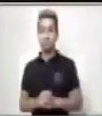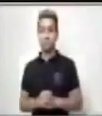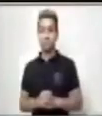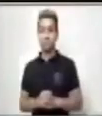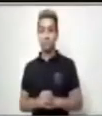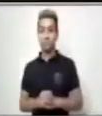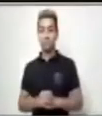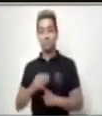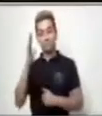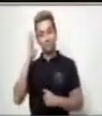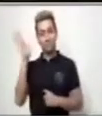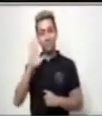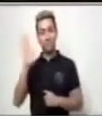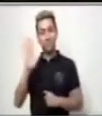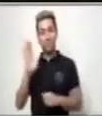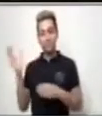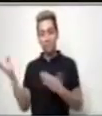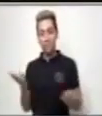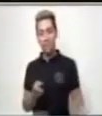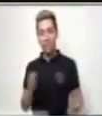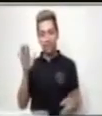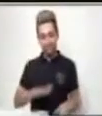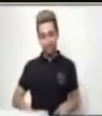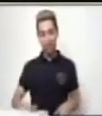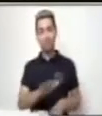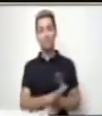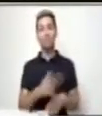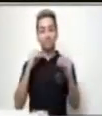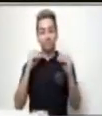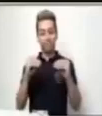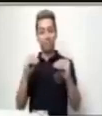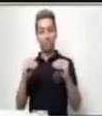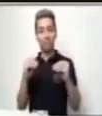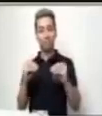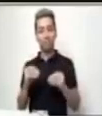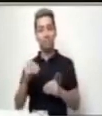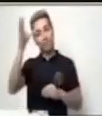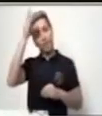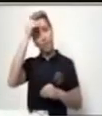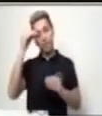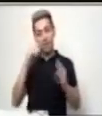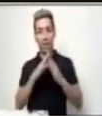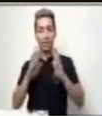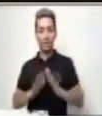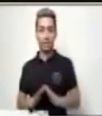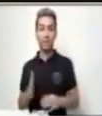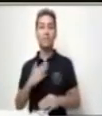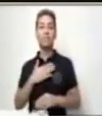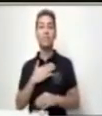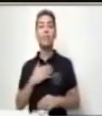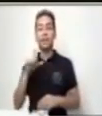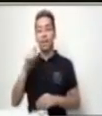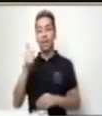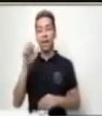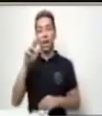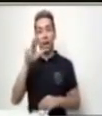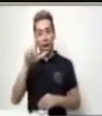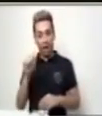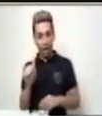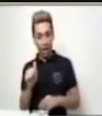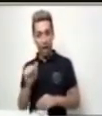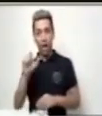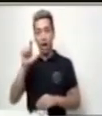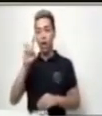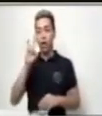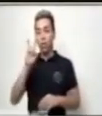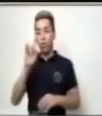Hola, bienvenidos a este espacio educativo Aprendo en Casa. Mi nombre es Carla Cuyán y en esta